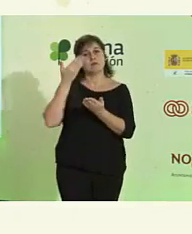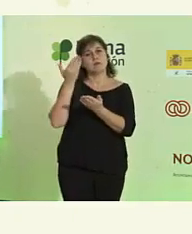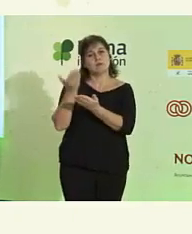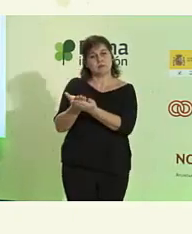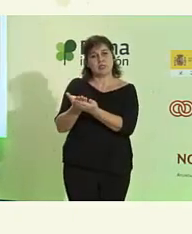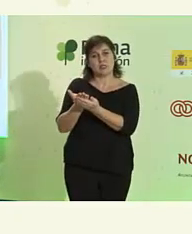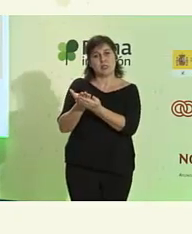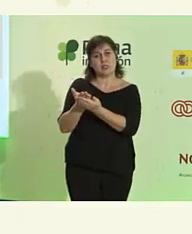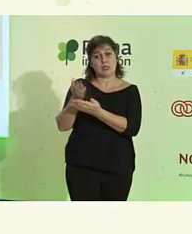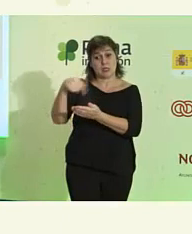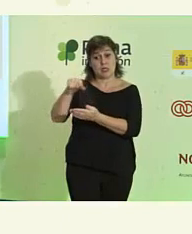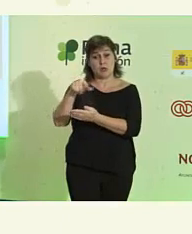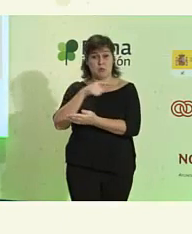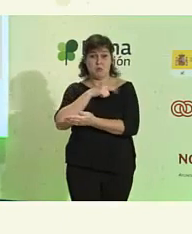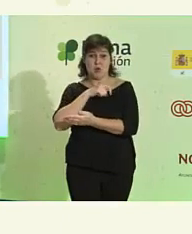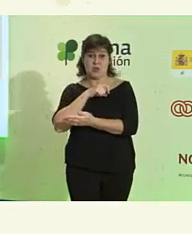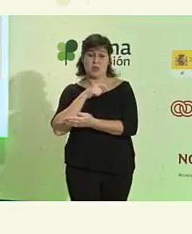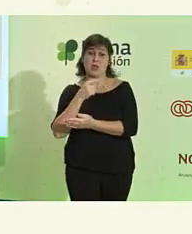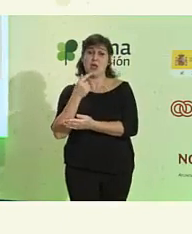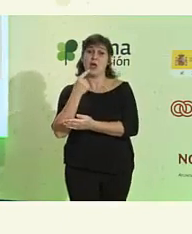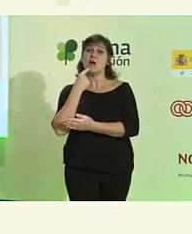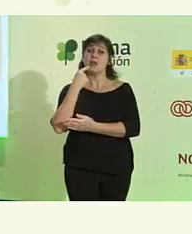nos indiquen